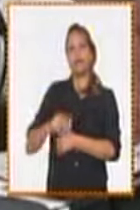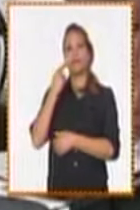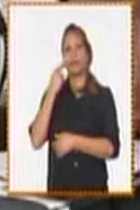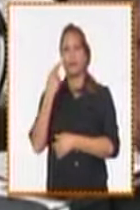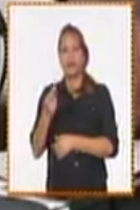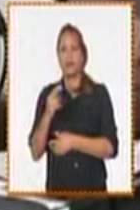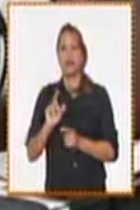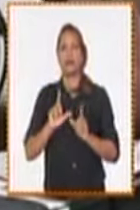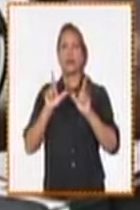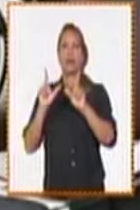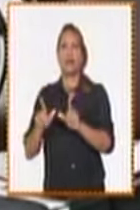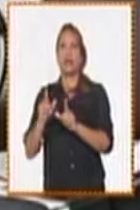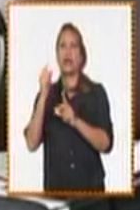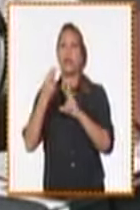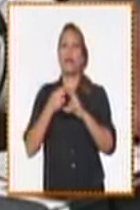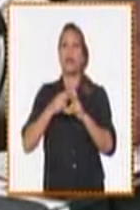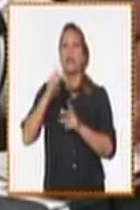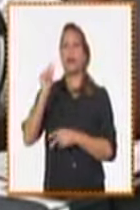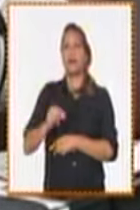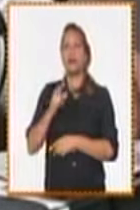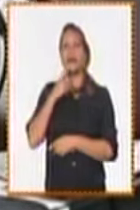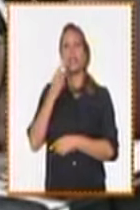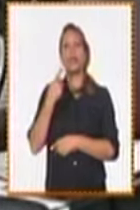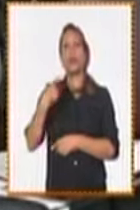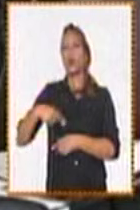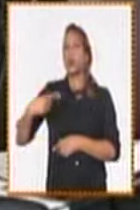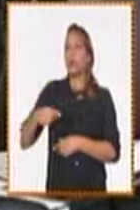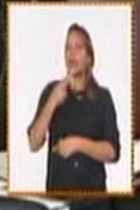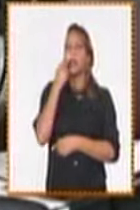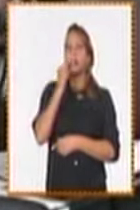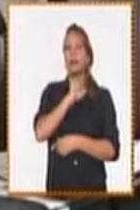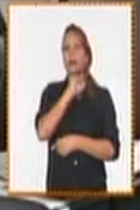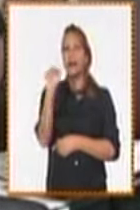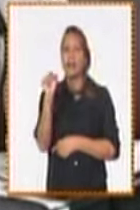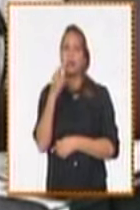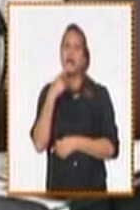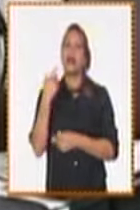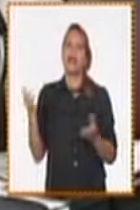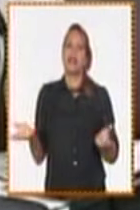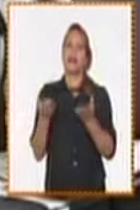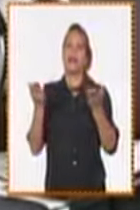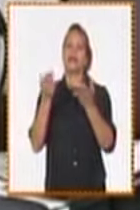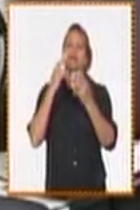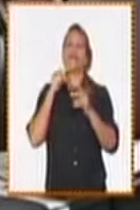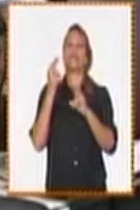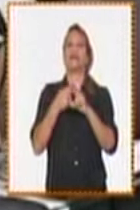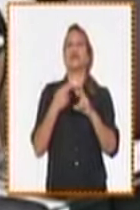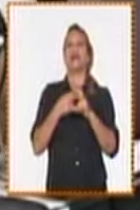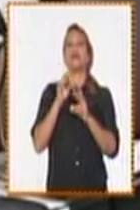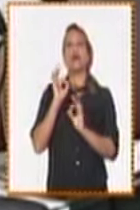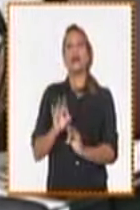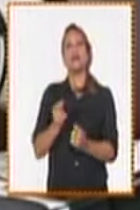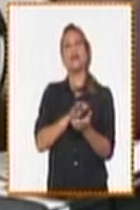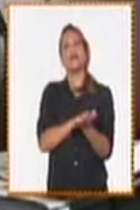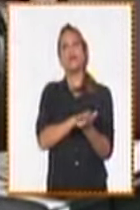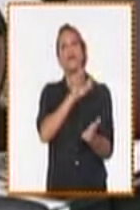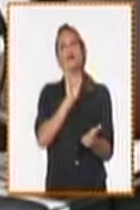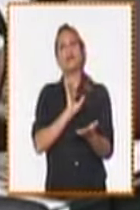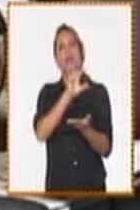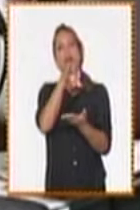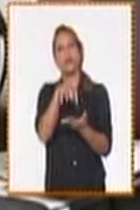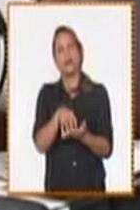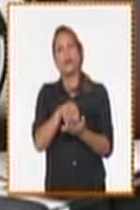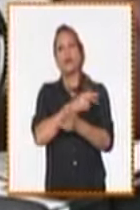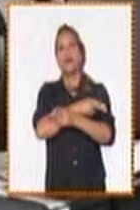esos bayameses dignos que todos los días se levantan a construir su Bayamo. Y yo creo que ese es el compromiso que tiene nuestra ciudad hoy con ese